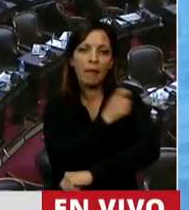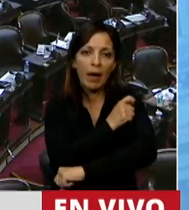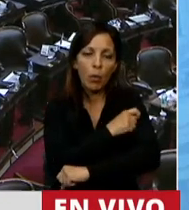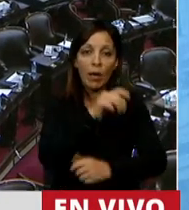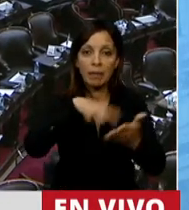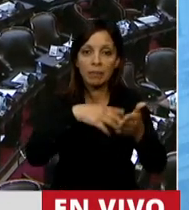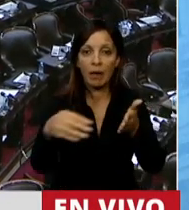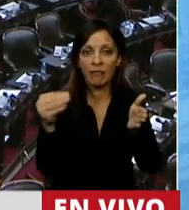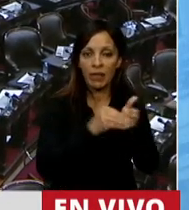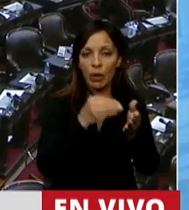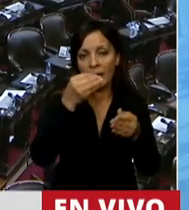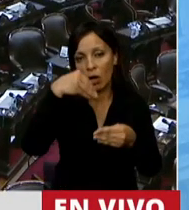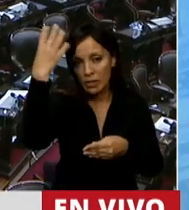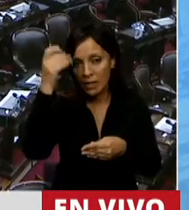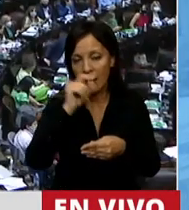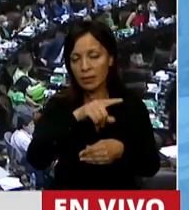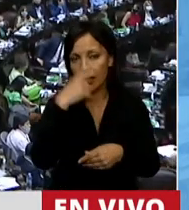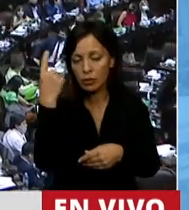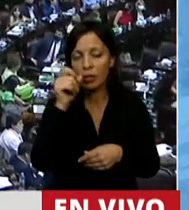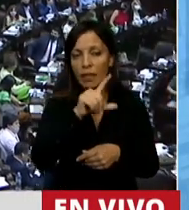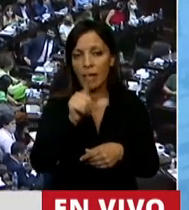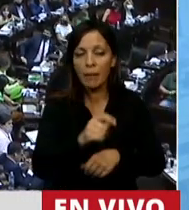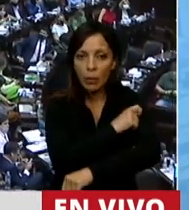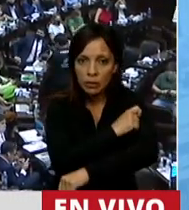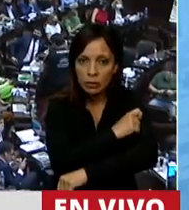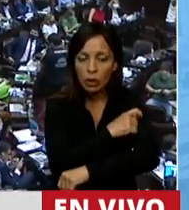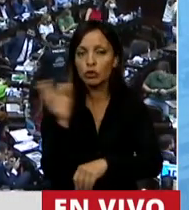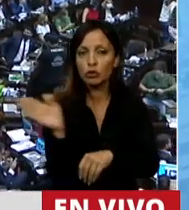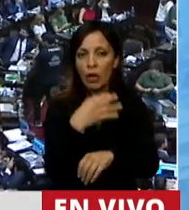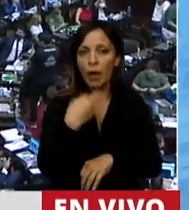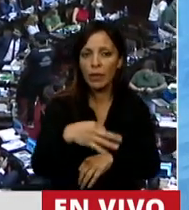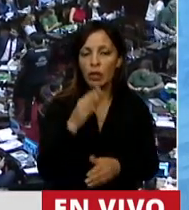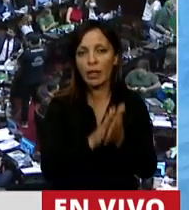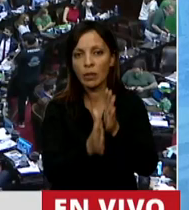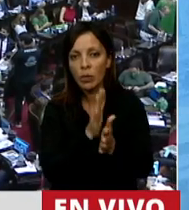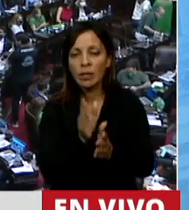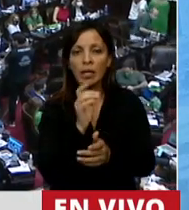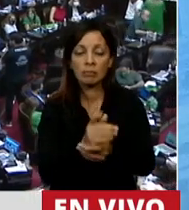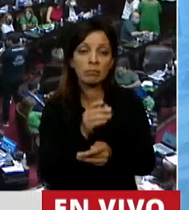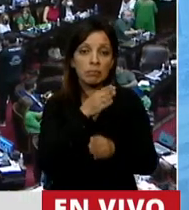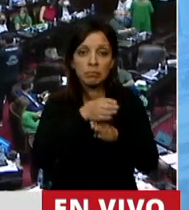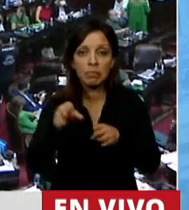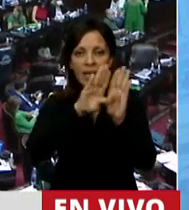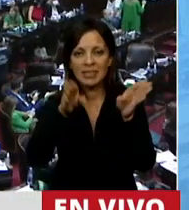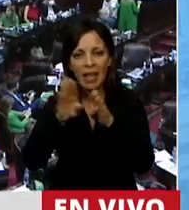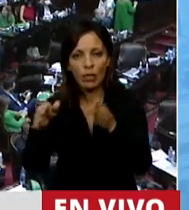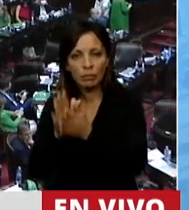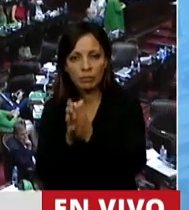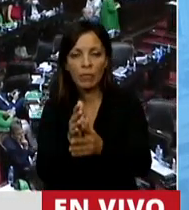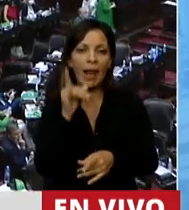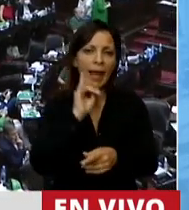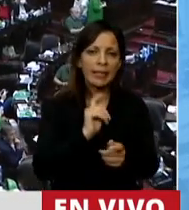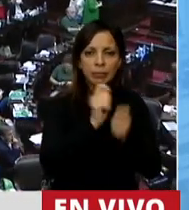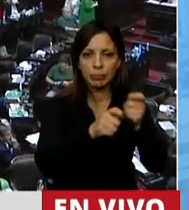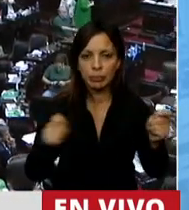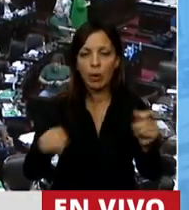por el Calendario Nacional de Vacunación. Todas las vacunas del Calendario Nacional son obligatorias, gratuitas y se aplican en los centros vacunatorios. Leche, cubierto por